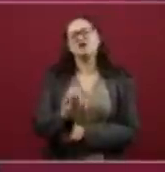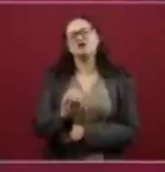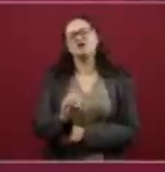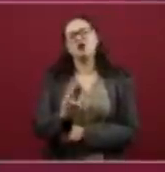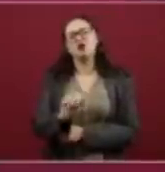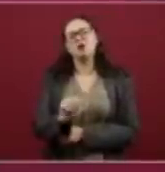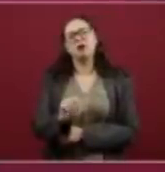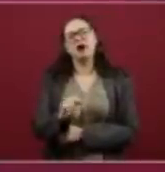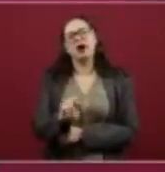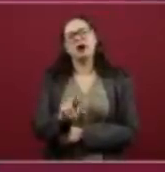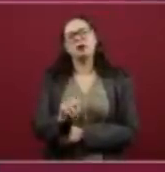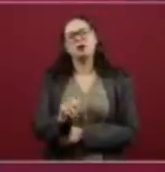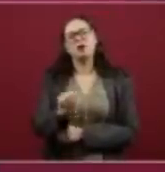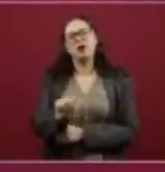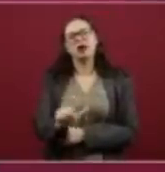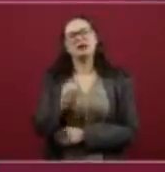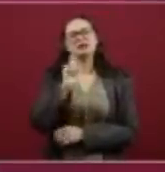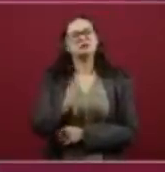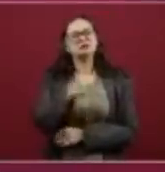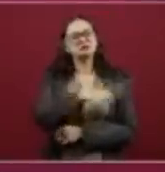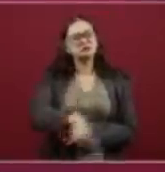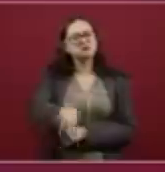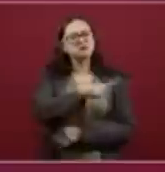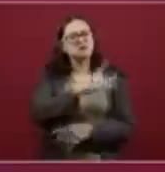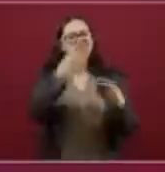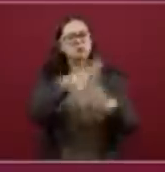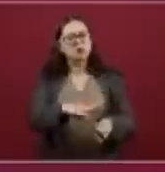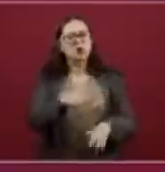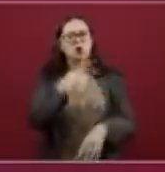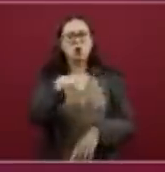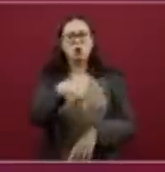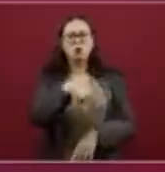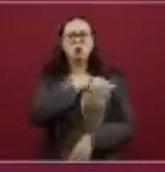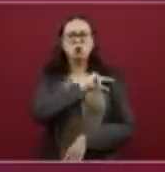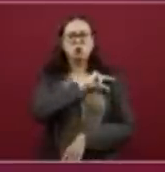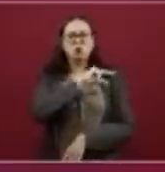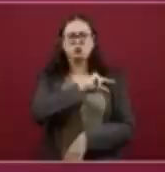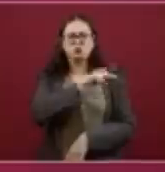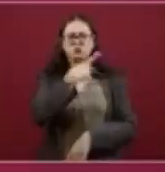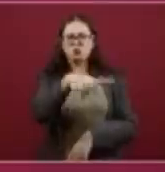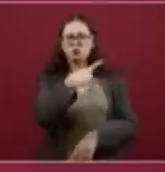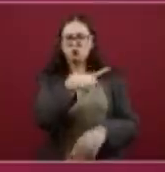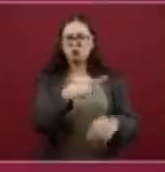Convertir deudas privadas en deuda pública.